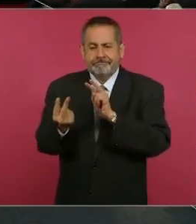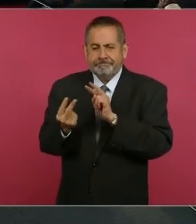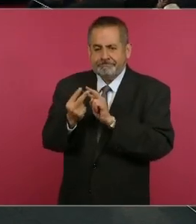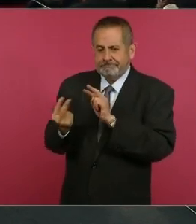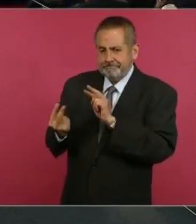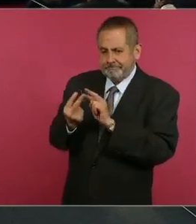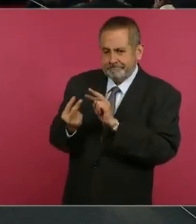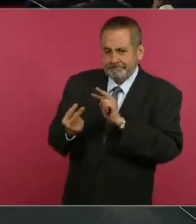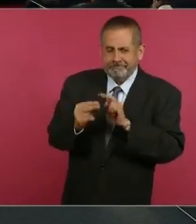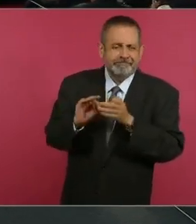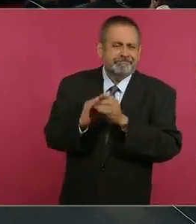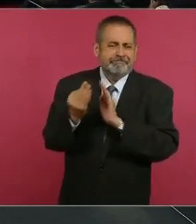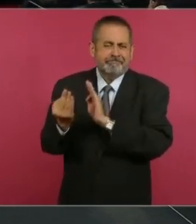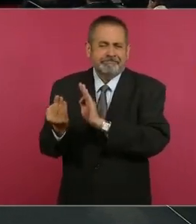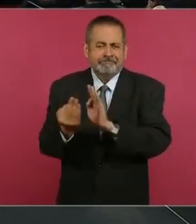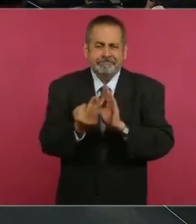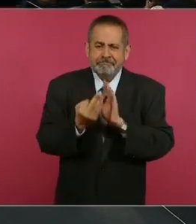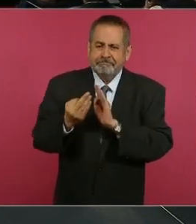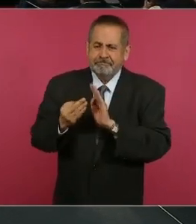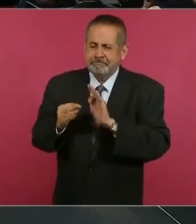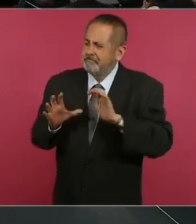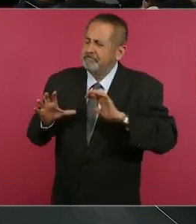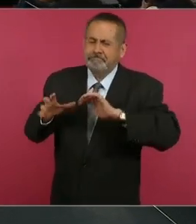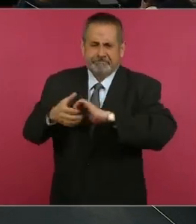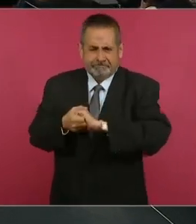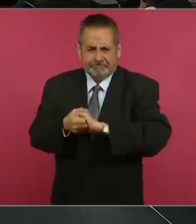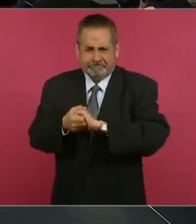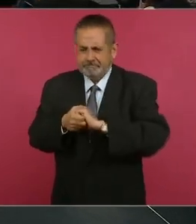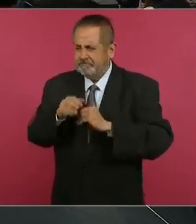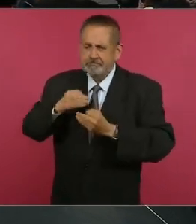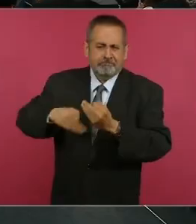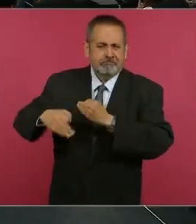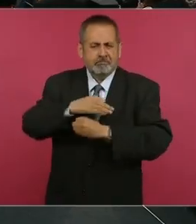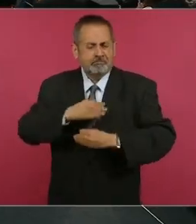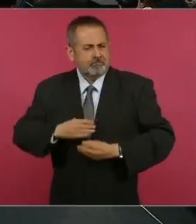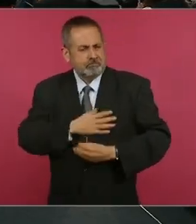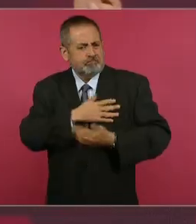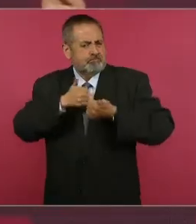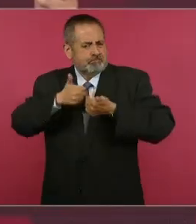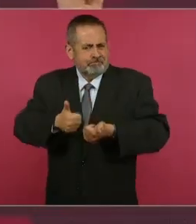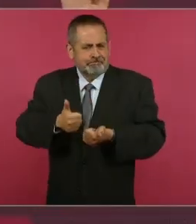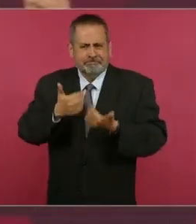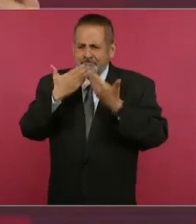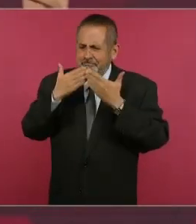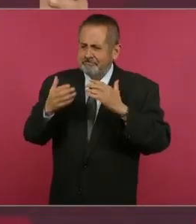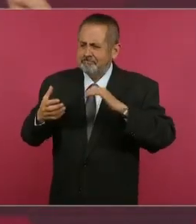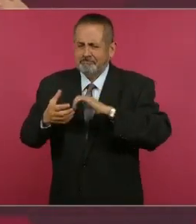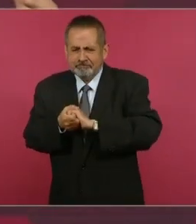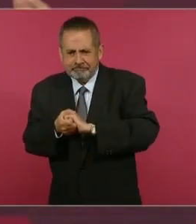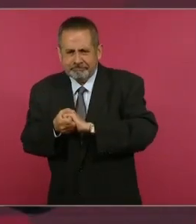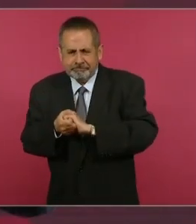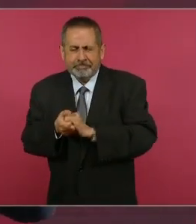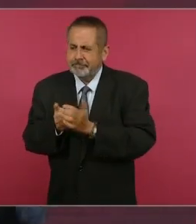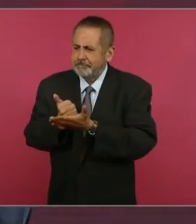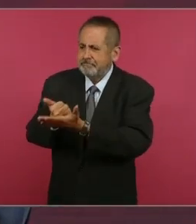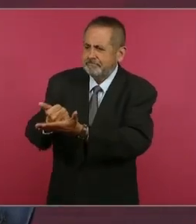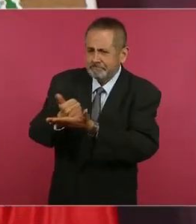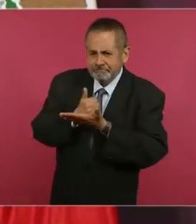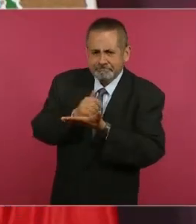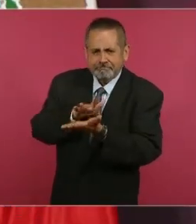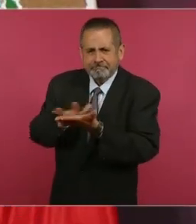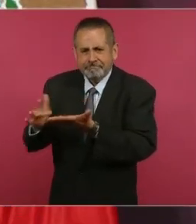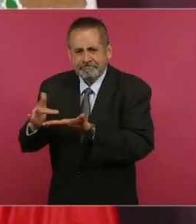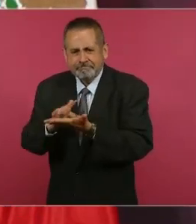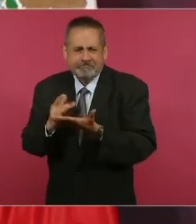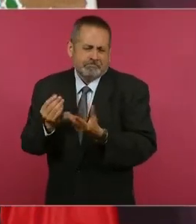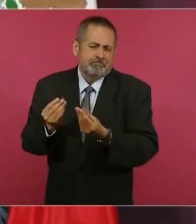fraterna para el bienestar, para la búsqueda del bienestar entre todos. Nos podemos ayudar mucho,